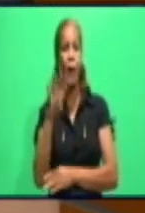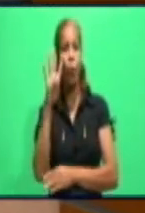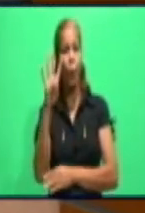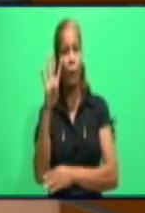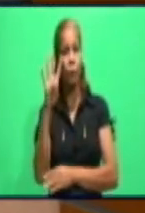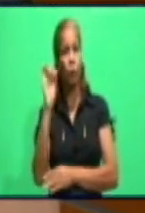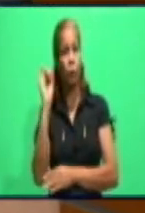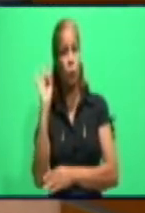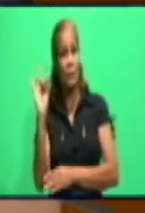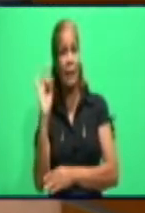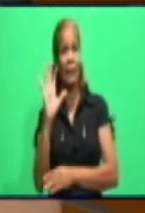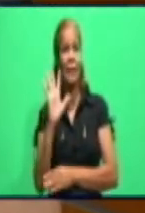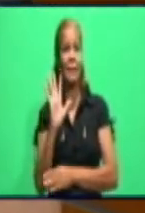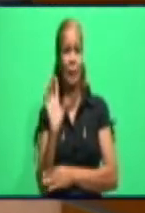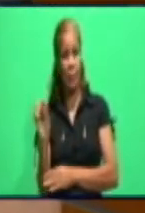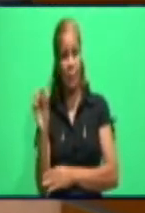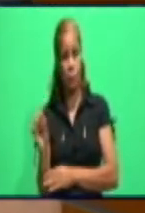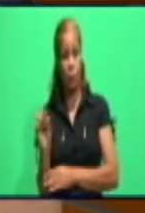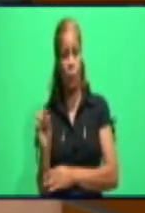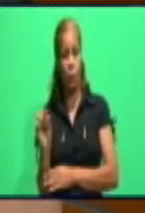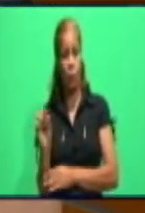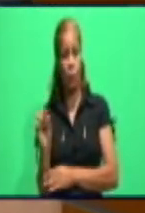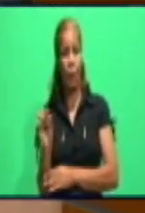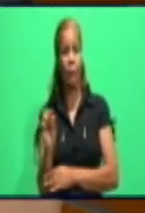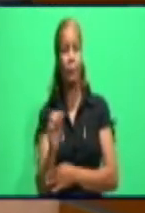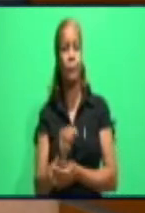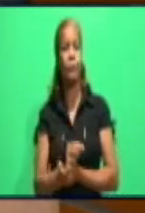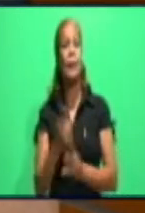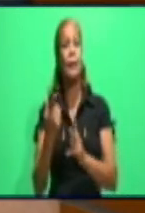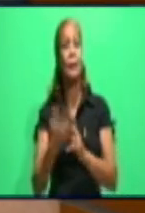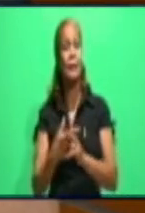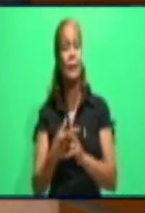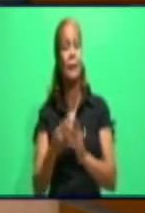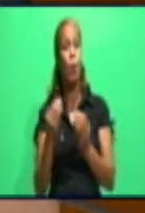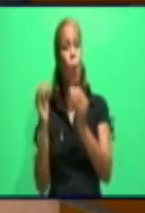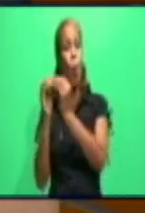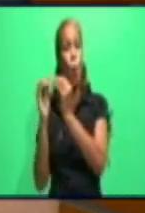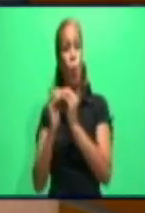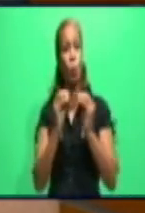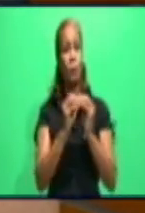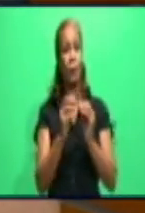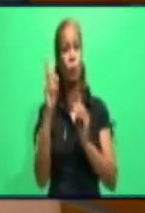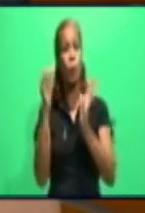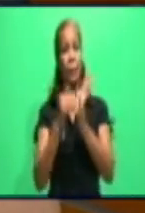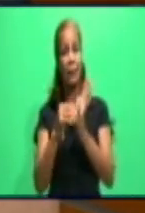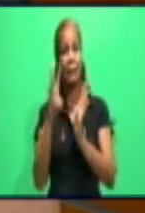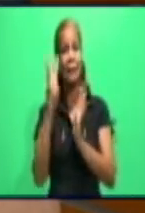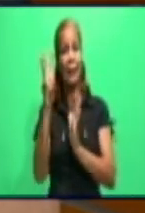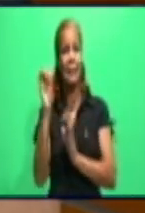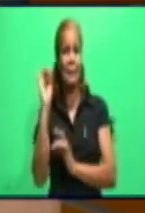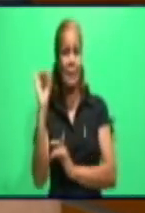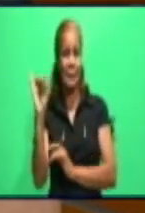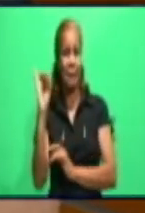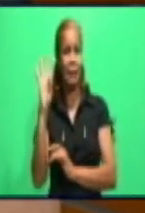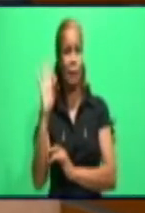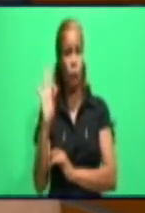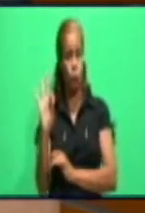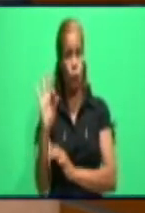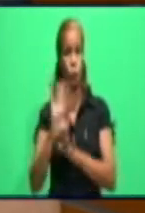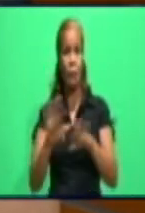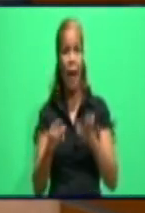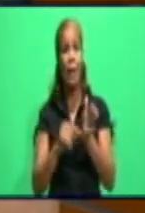475 para clientes y contactos 2 mil 368 la provincia